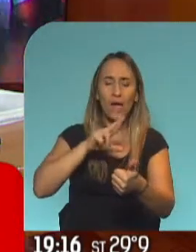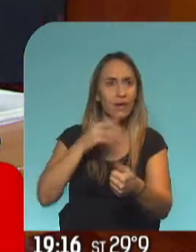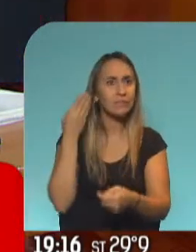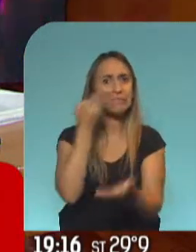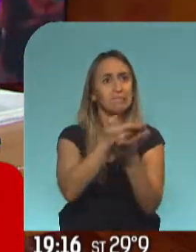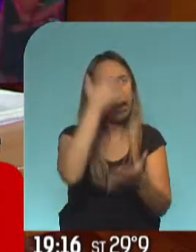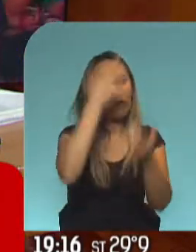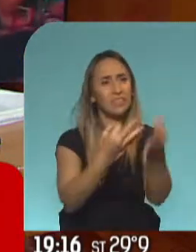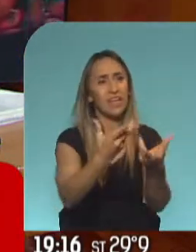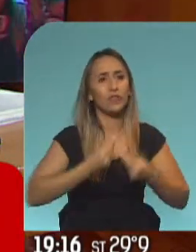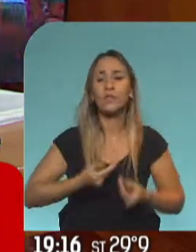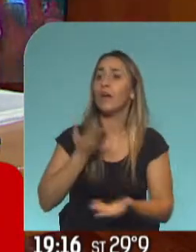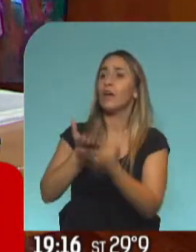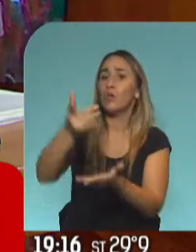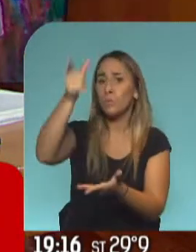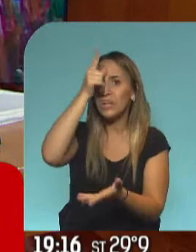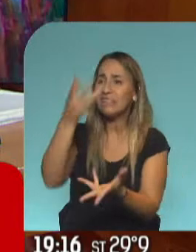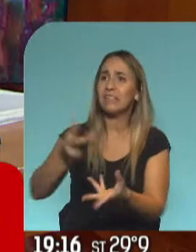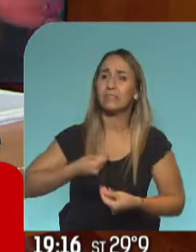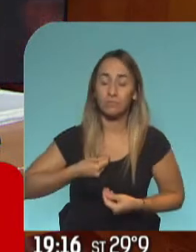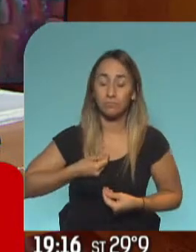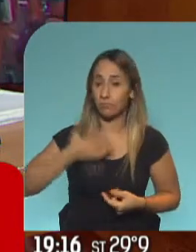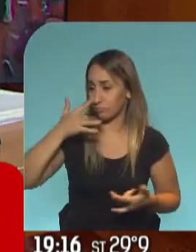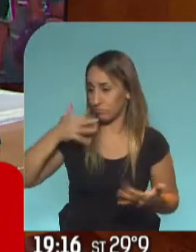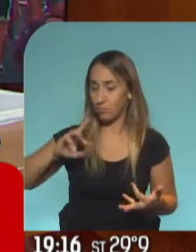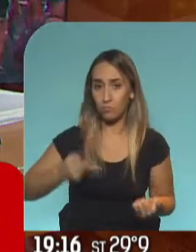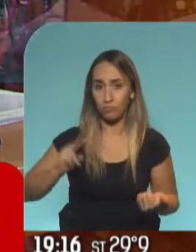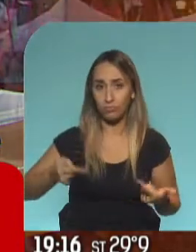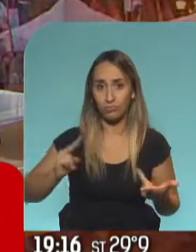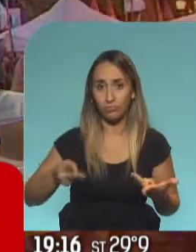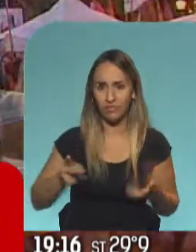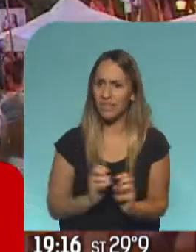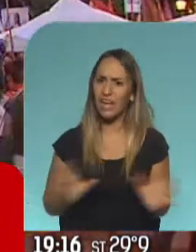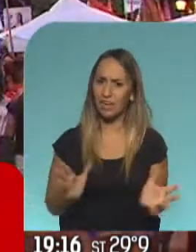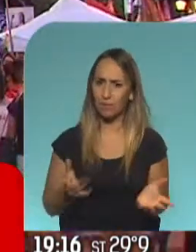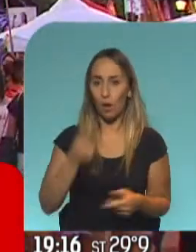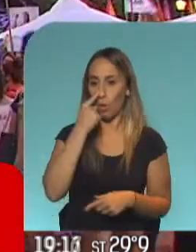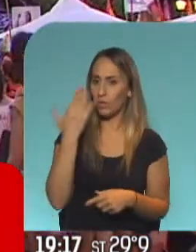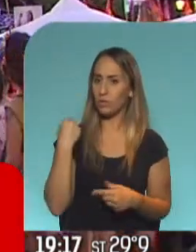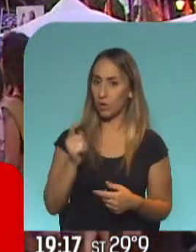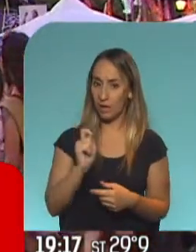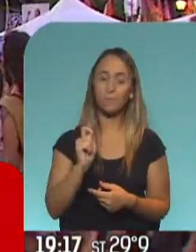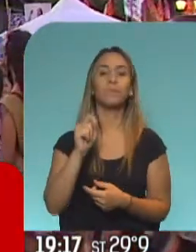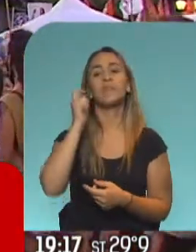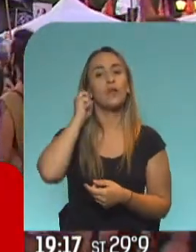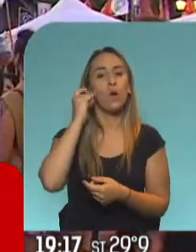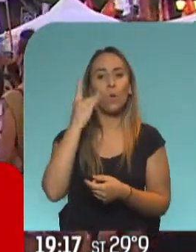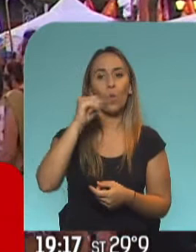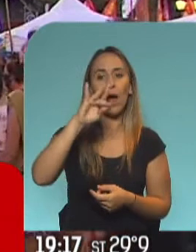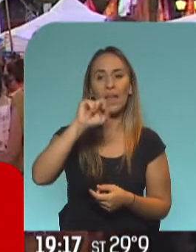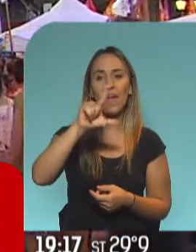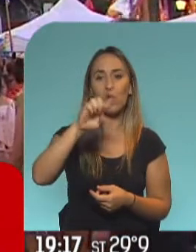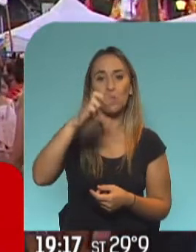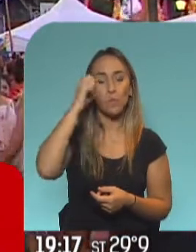que han acudido a la policía y terminaron muertas, que la verdad es terrible. Bueno, tenemos el último caso de Guadalupe en Villa La Costura, que había denunciado varias veces a